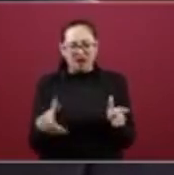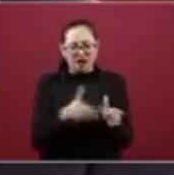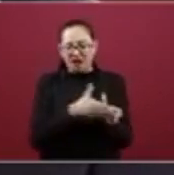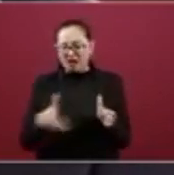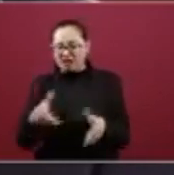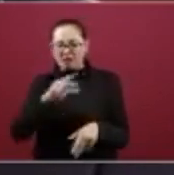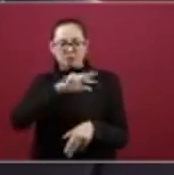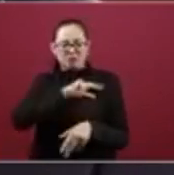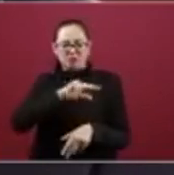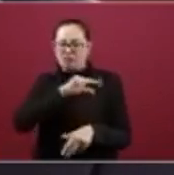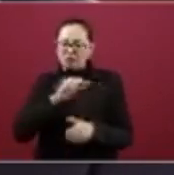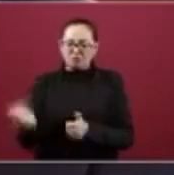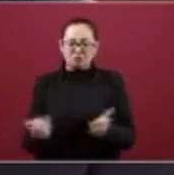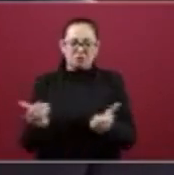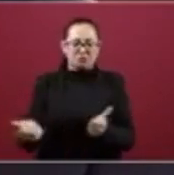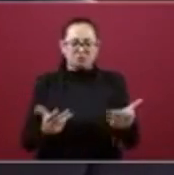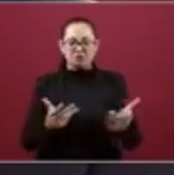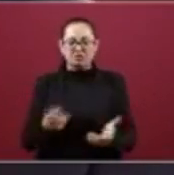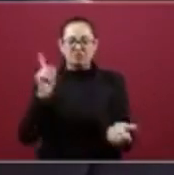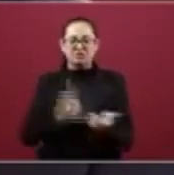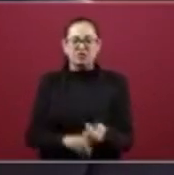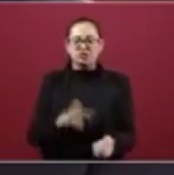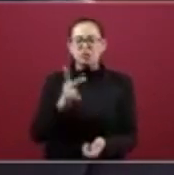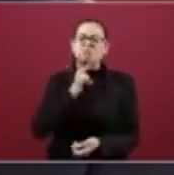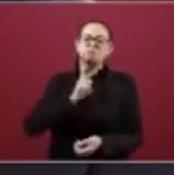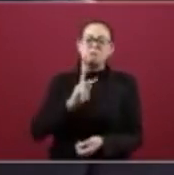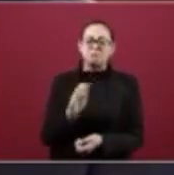que imperaba en Pemex.